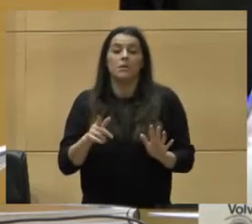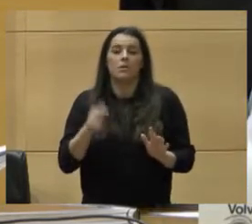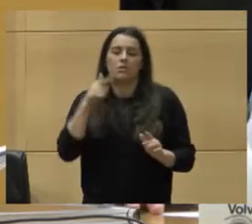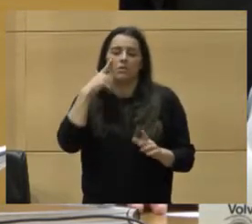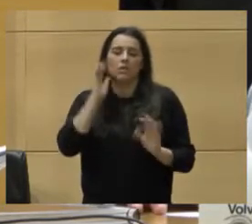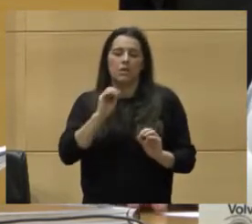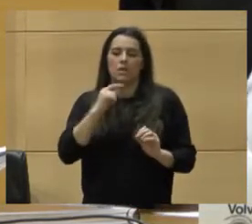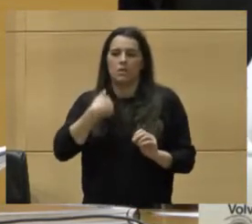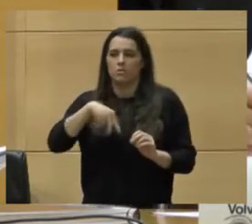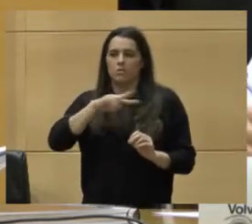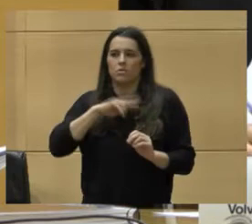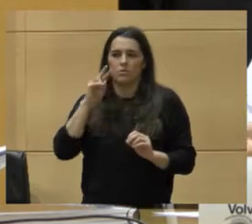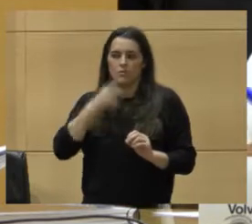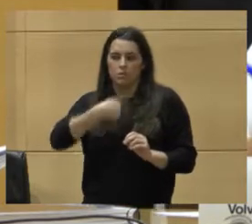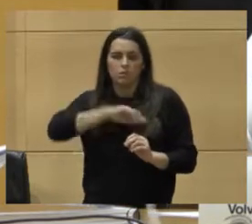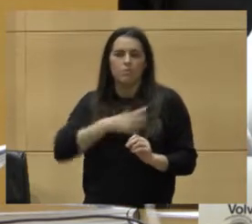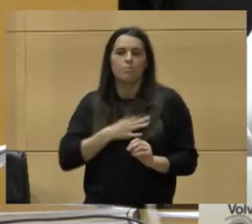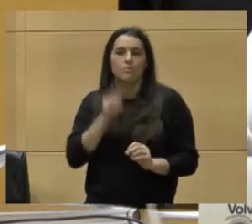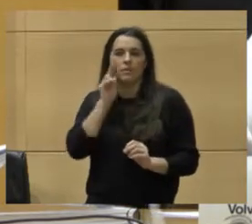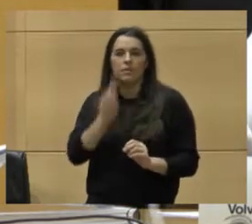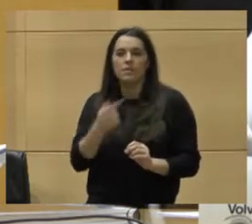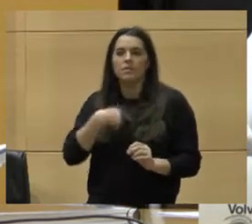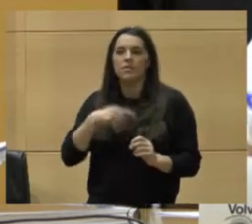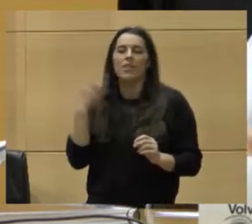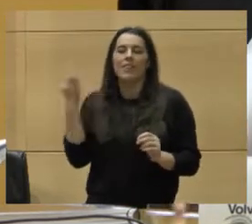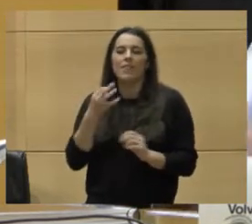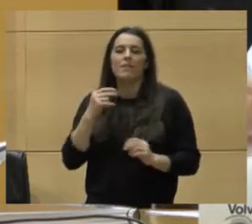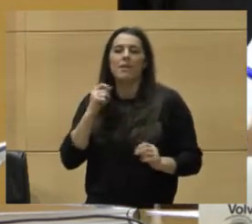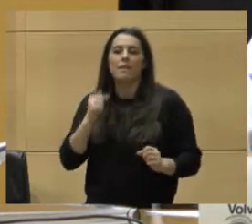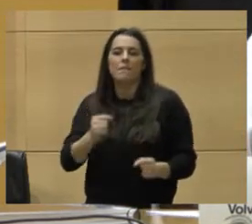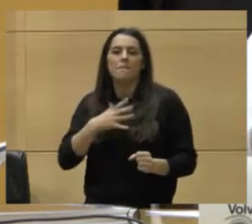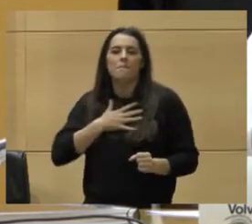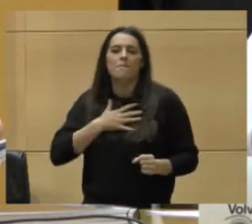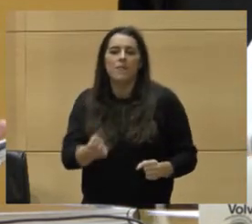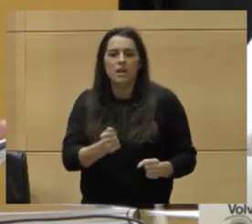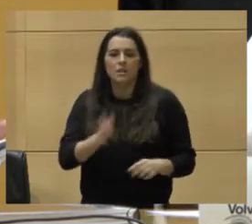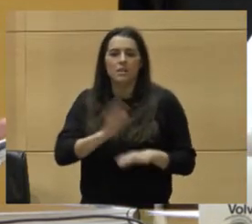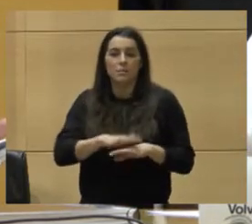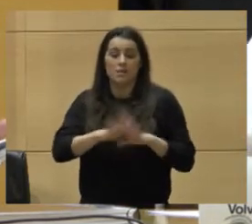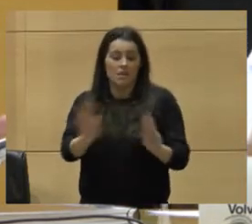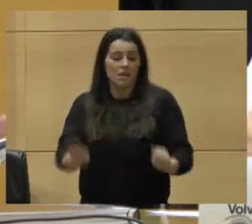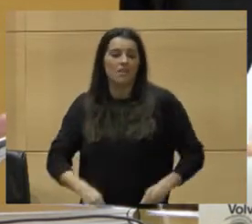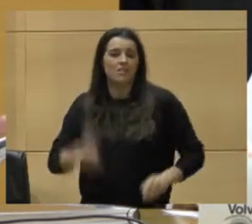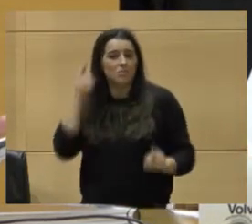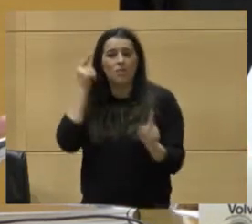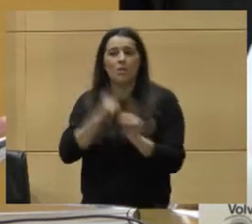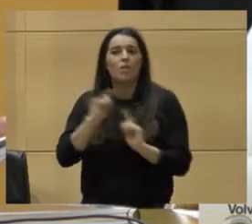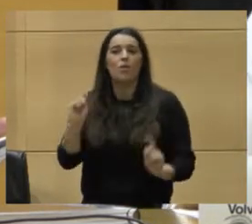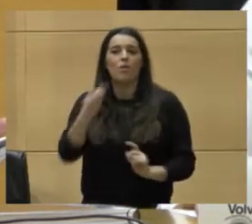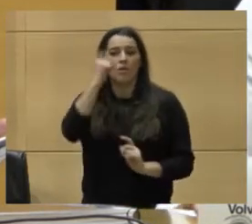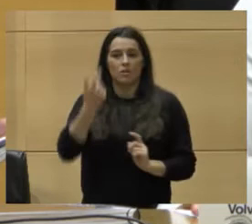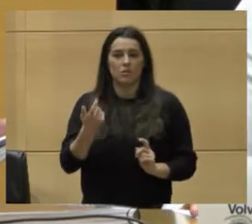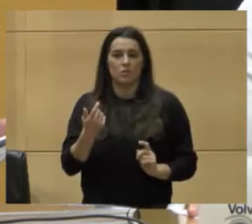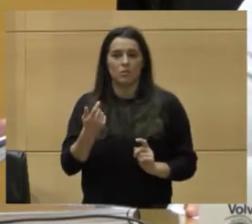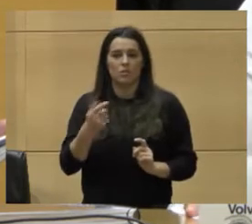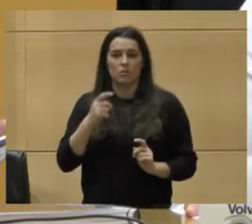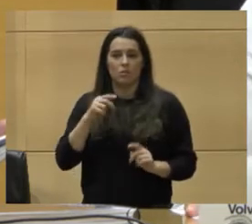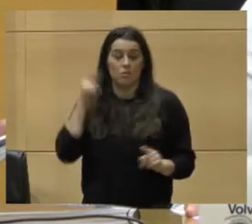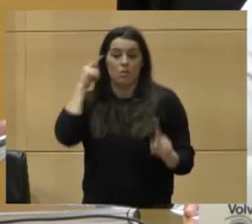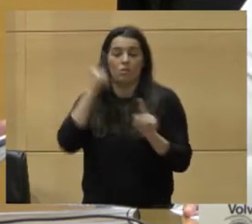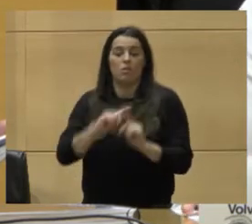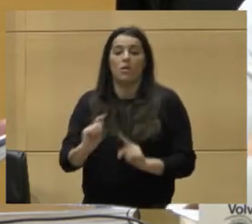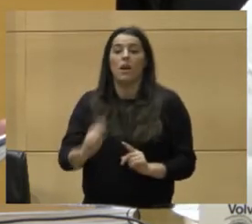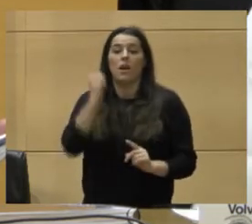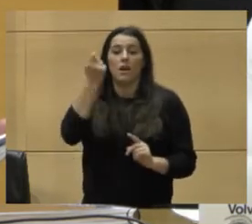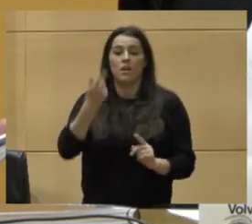ser tenemos que tener la suficiente valentía para asumir los retos que nos están que nos están planteando están planteando las élites ante